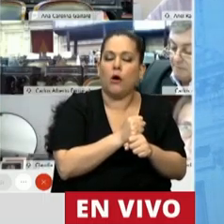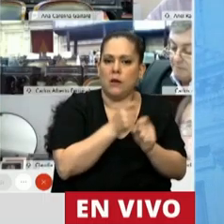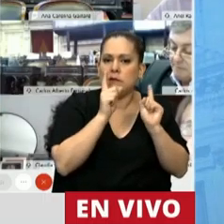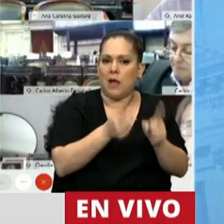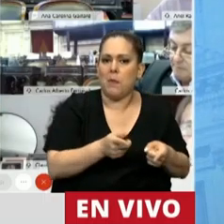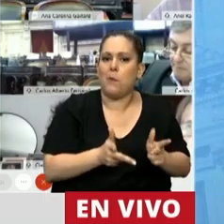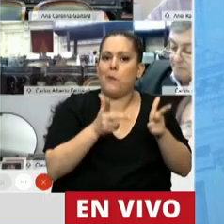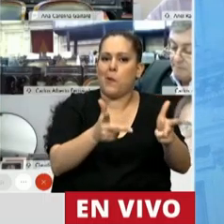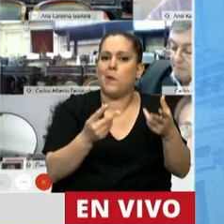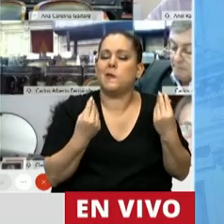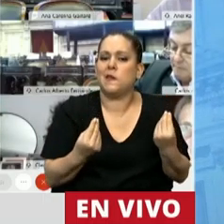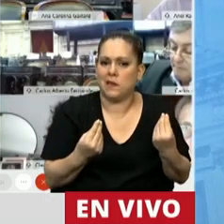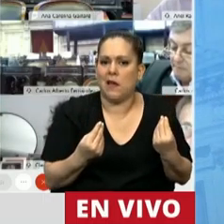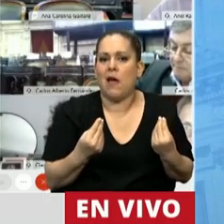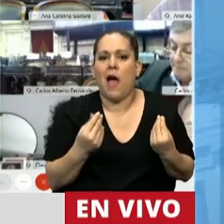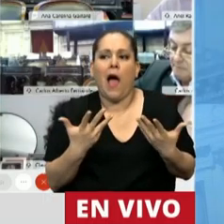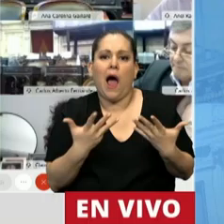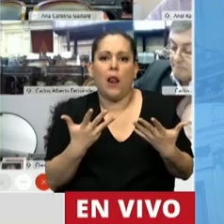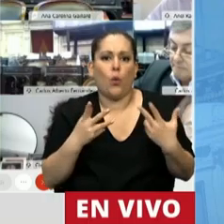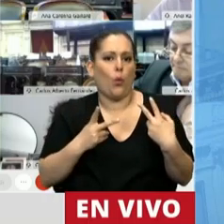puede referir a algún viaje,